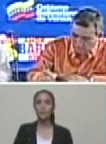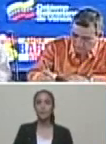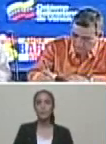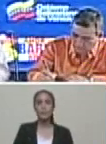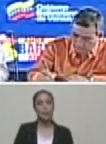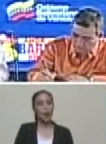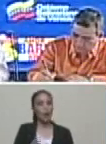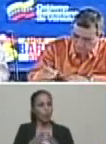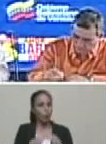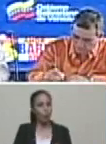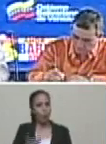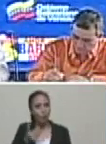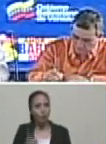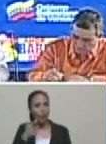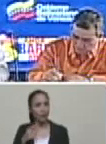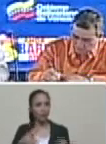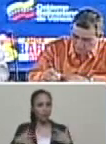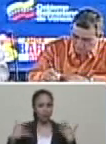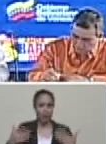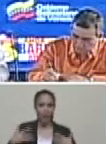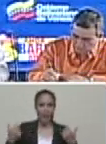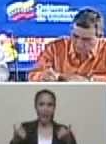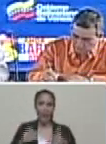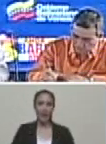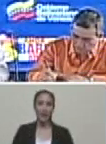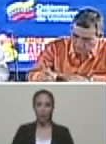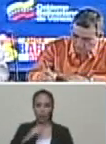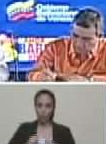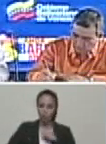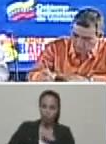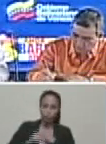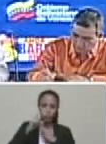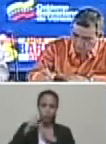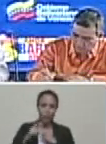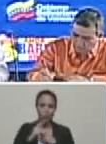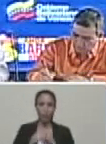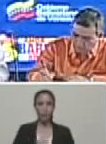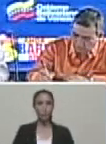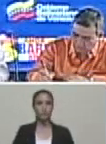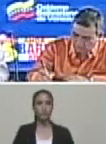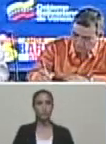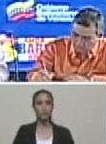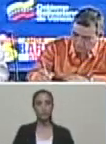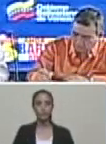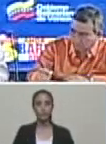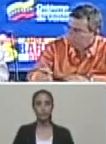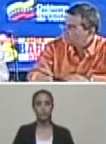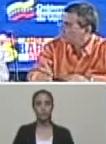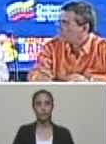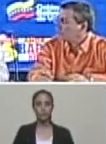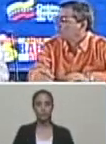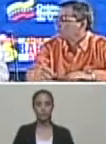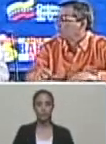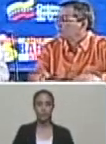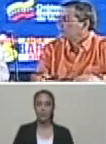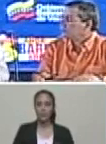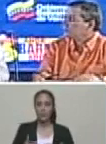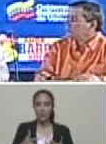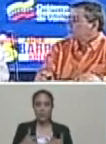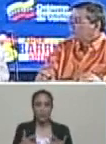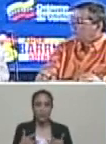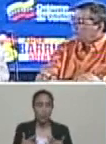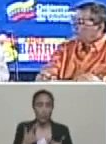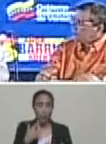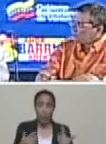parto humanizado para que se sienta feliz con su gestación, su barriga, para que no sienta que es un sufrimiento ir a